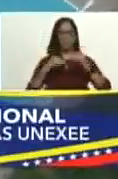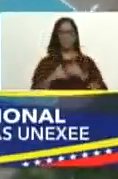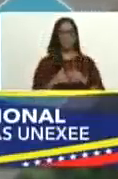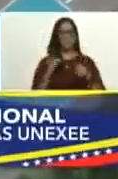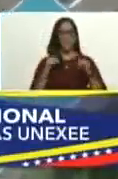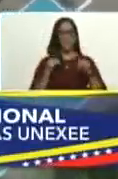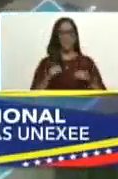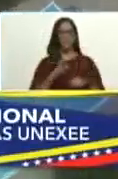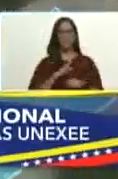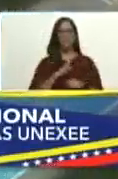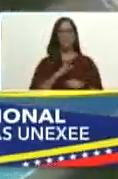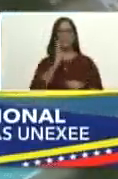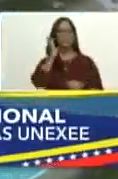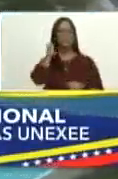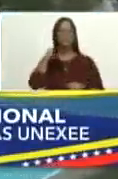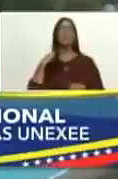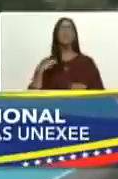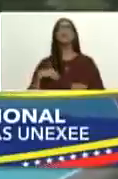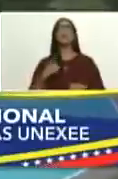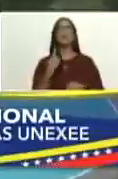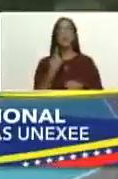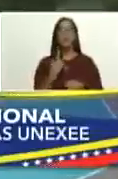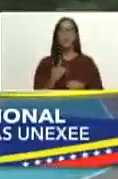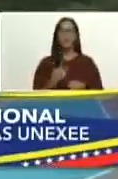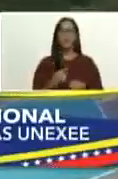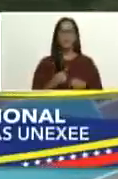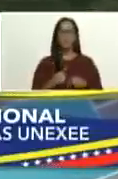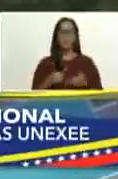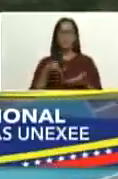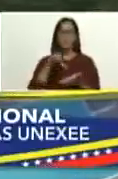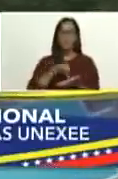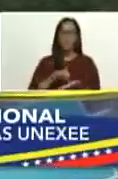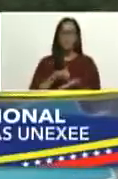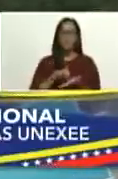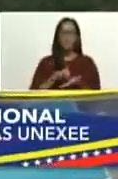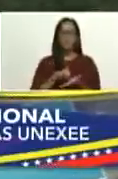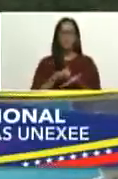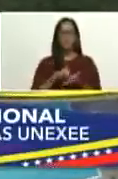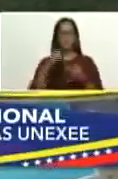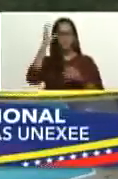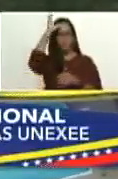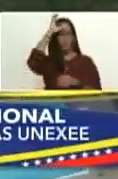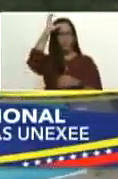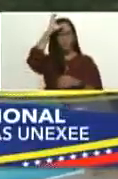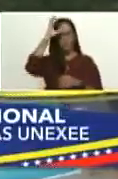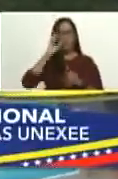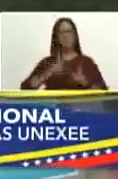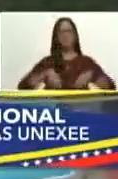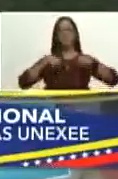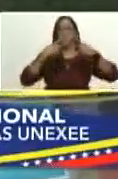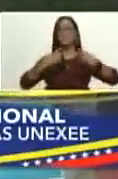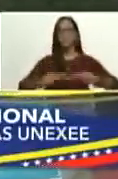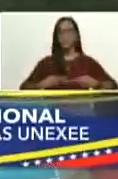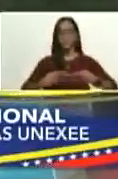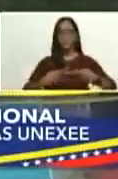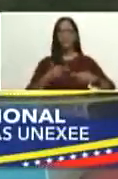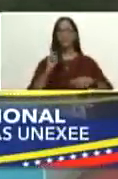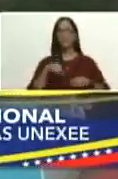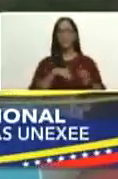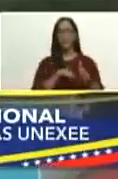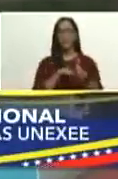formará parte de un centro de saberes, de innovación y